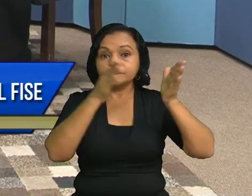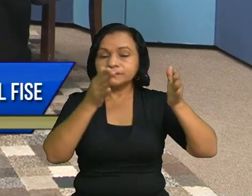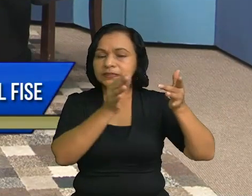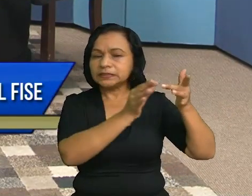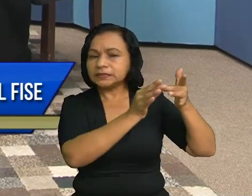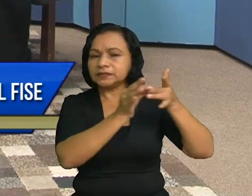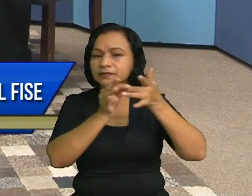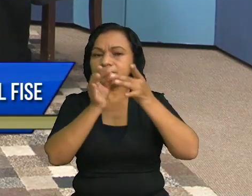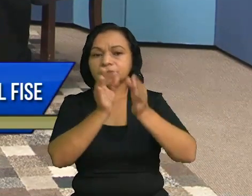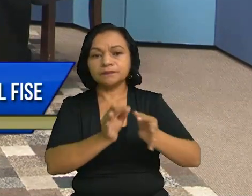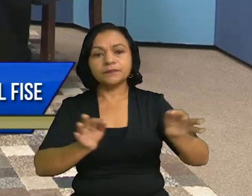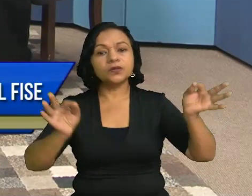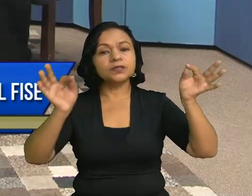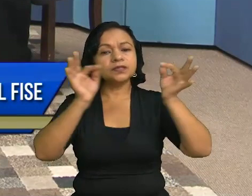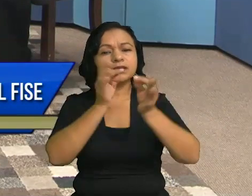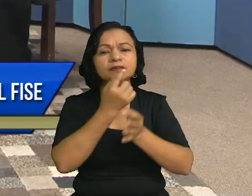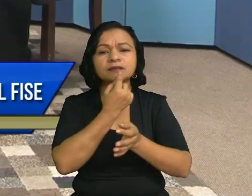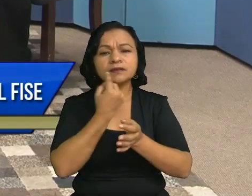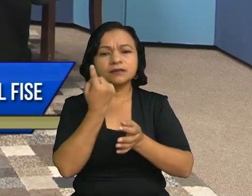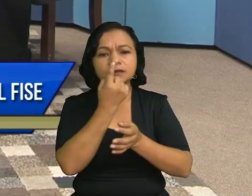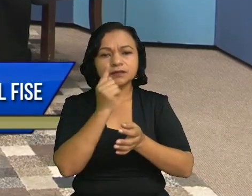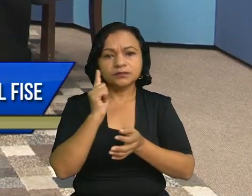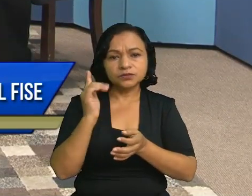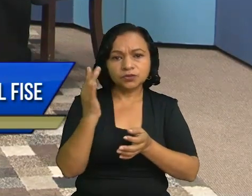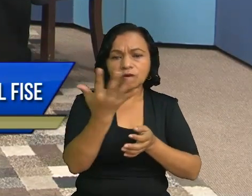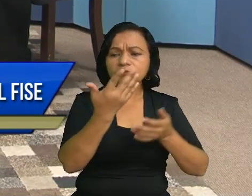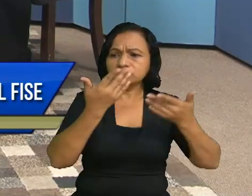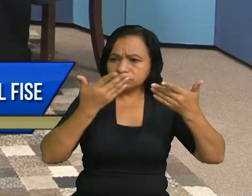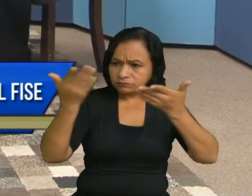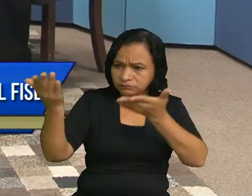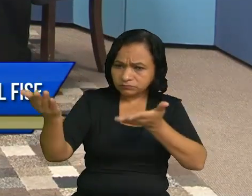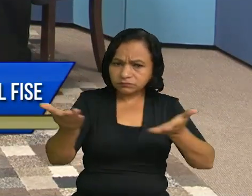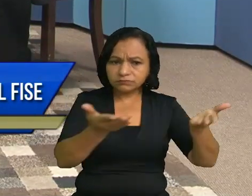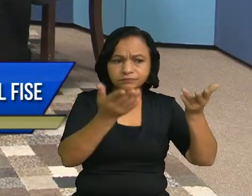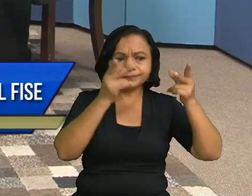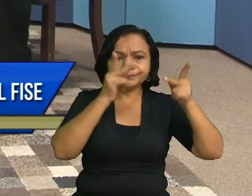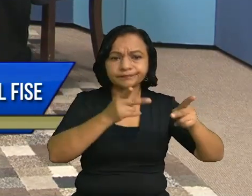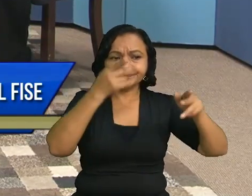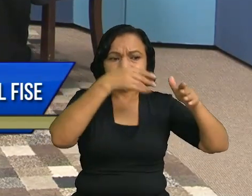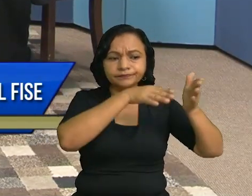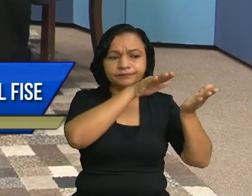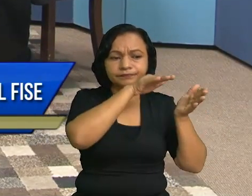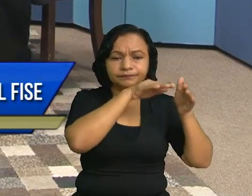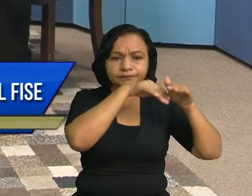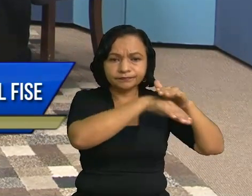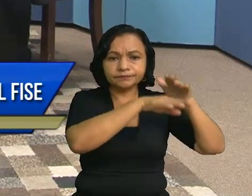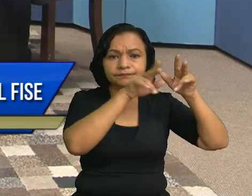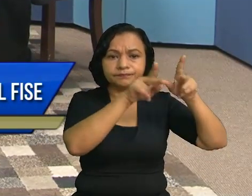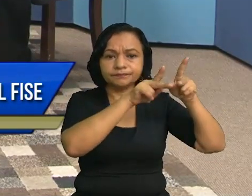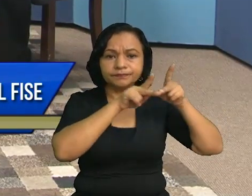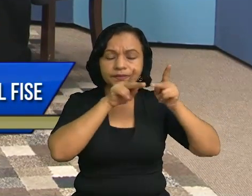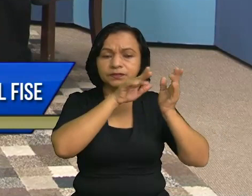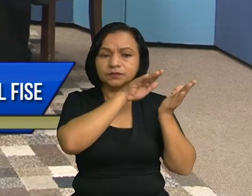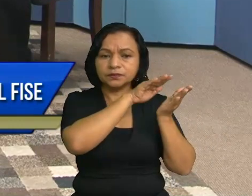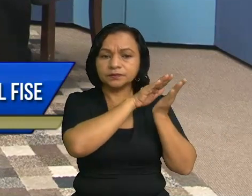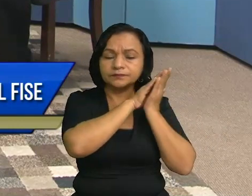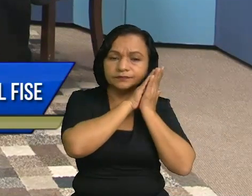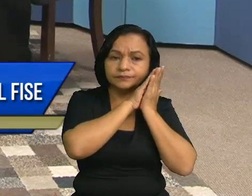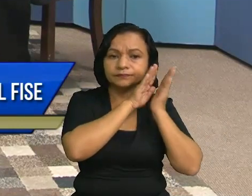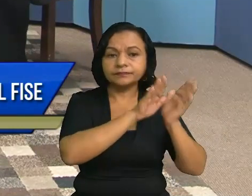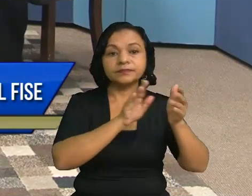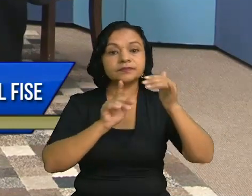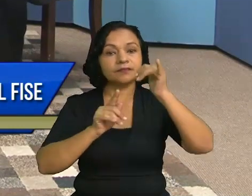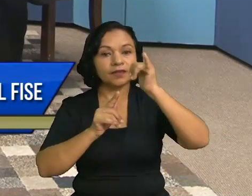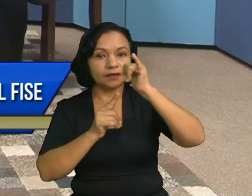que todos se pusieron a disposición y también un proyecto grande emblemático en tipitapa